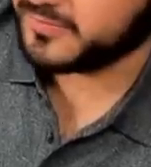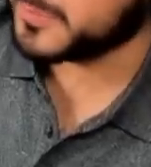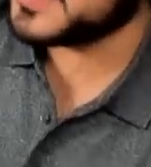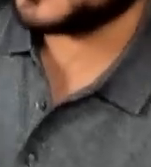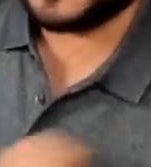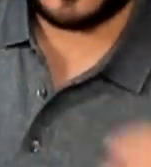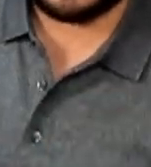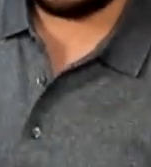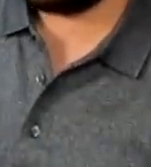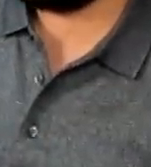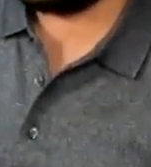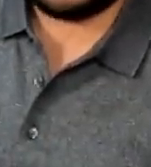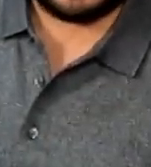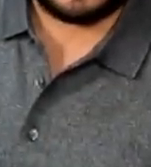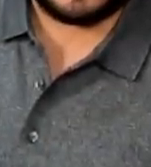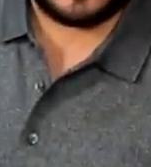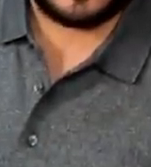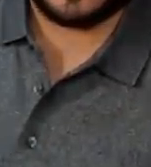información